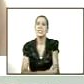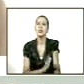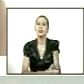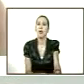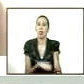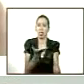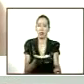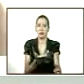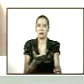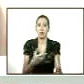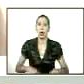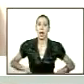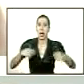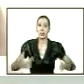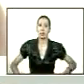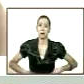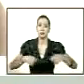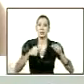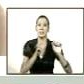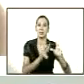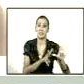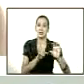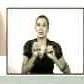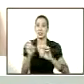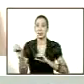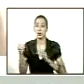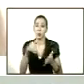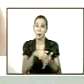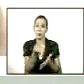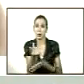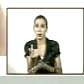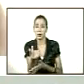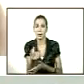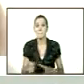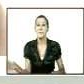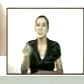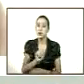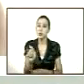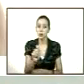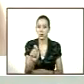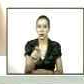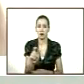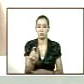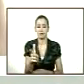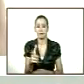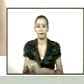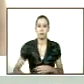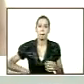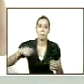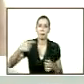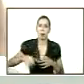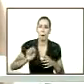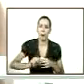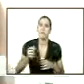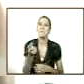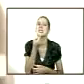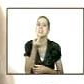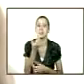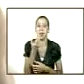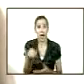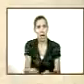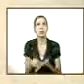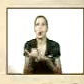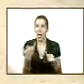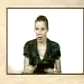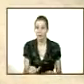Y yo gasto 700.000 bolívares mensual de medicina. Y con eso será la ayuda